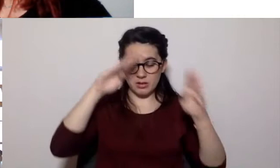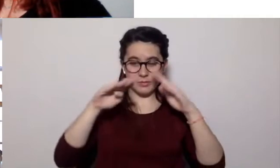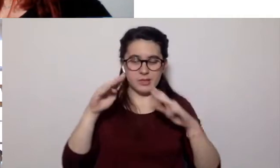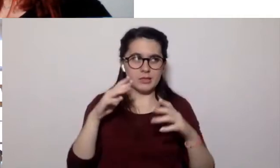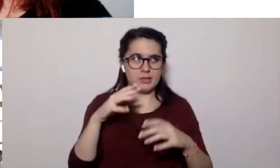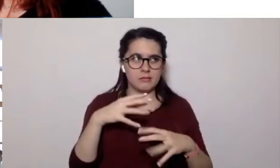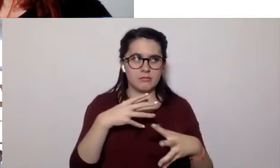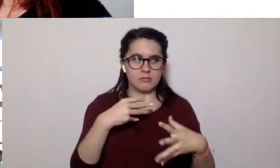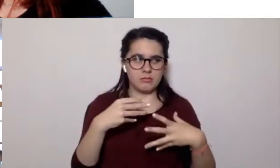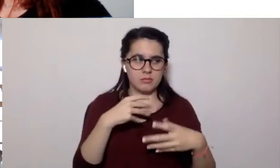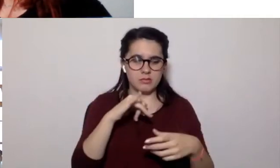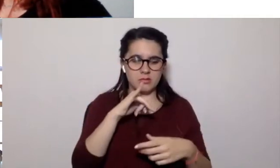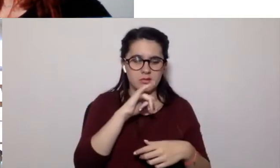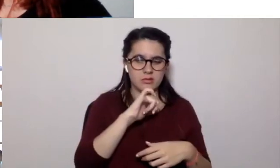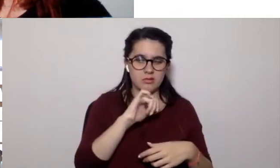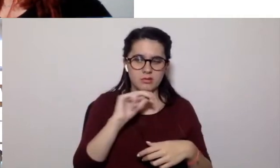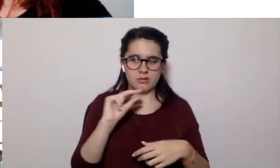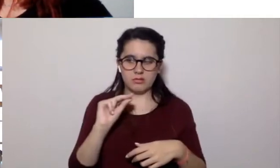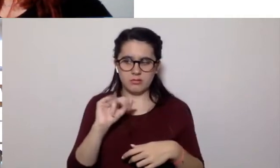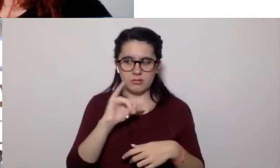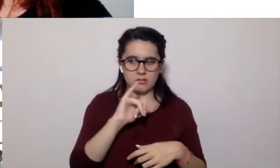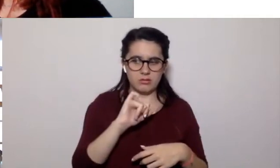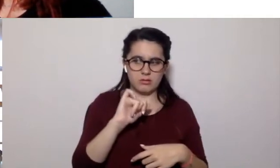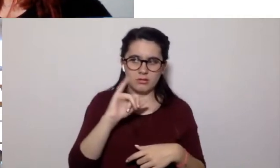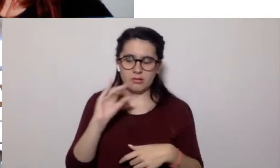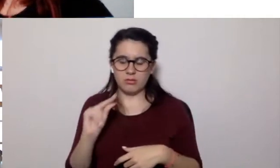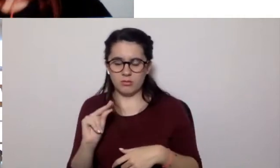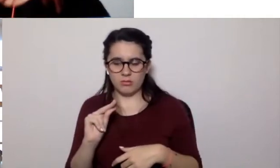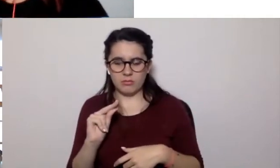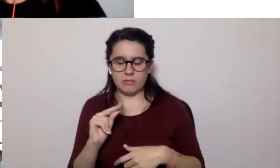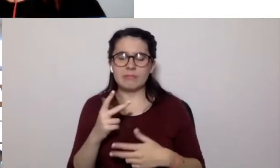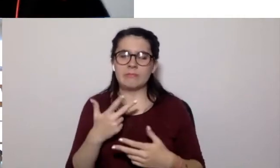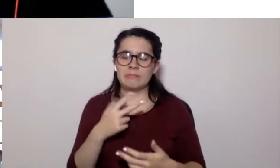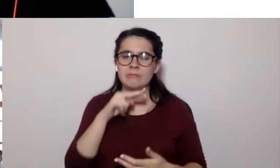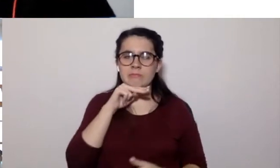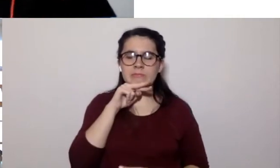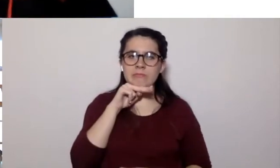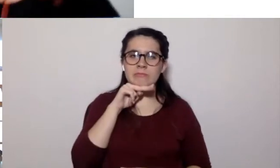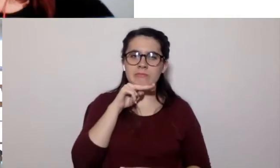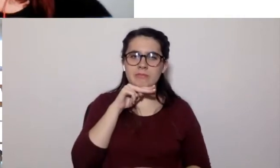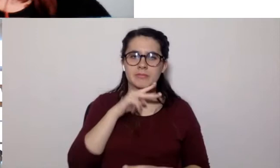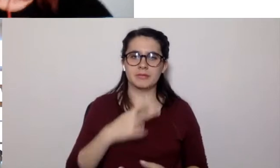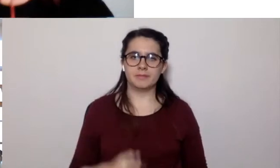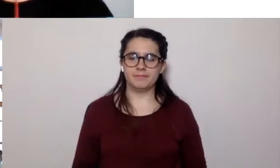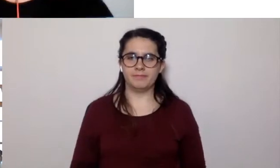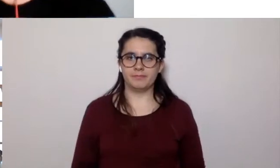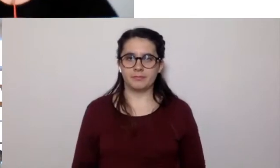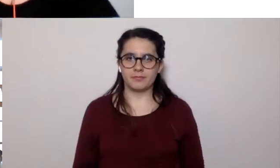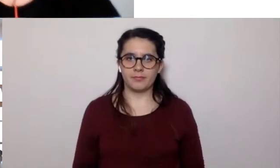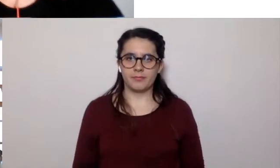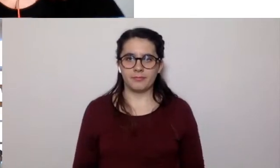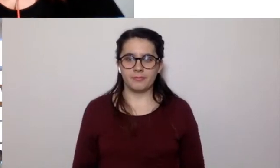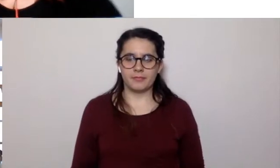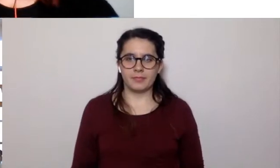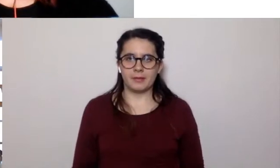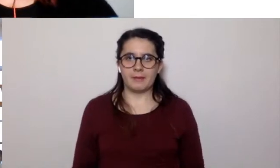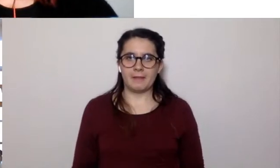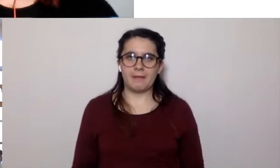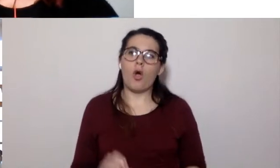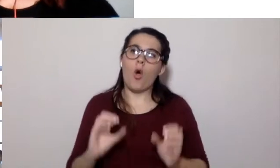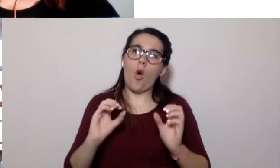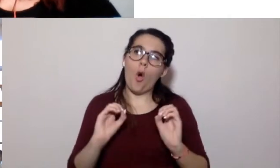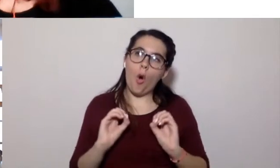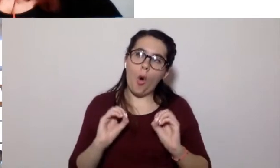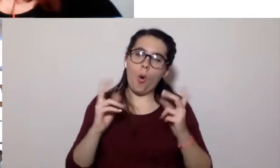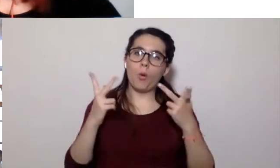más peligroso. Claro. Porque entonces sí podemos contagiarnos, ¿no? Sí. O los que están saliendo ya a